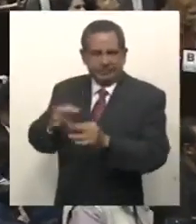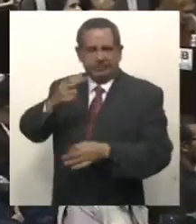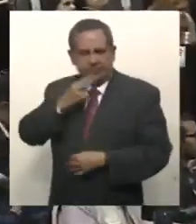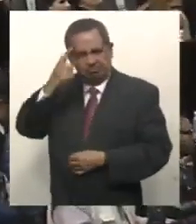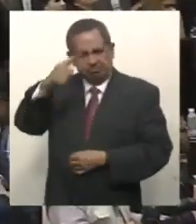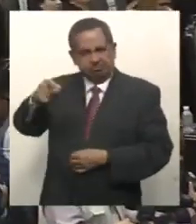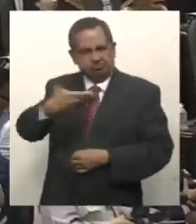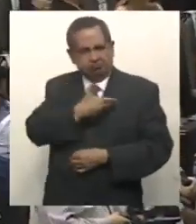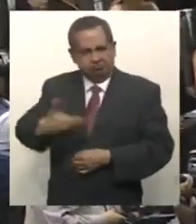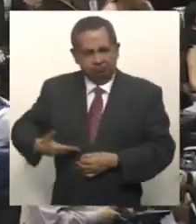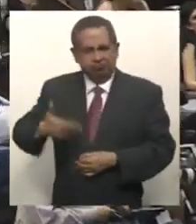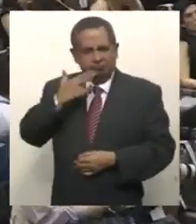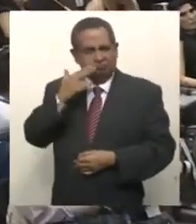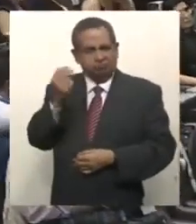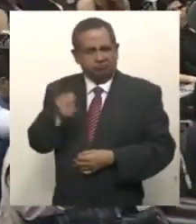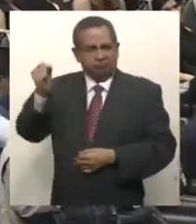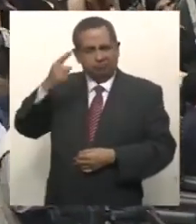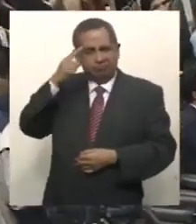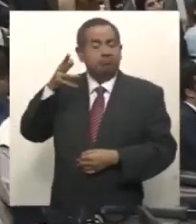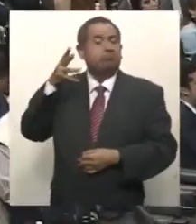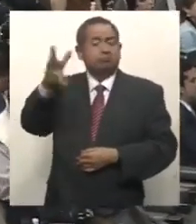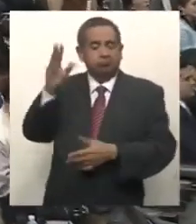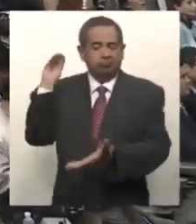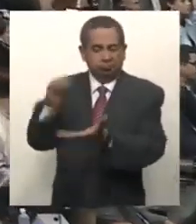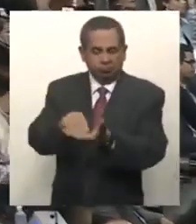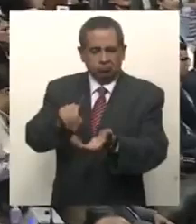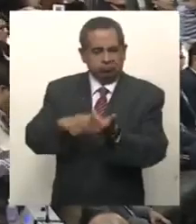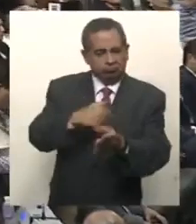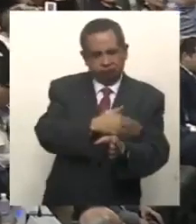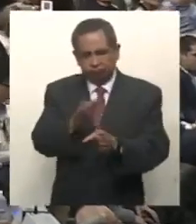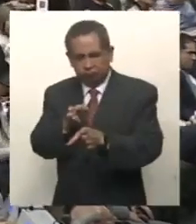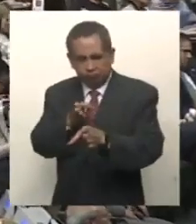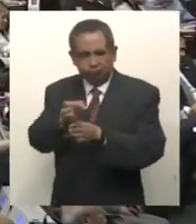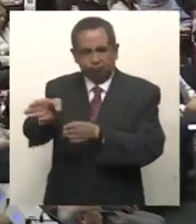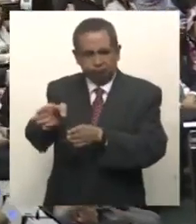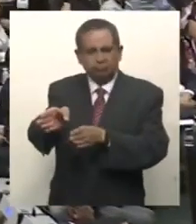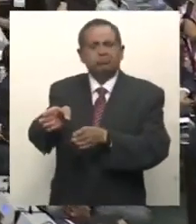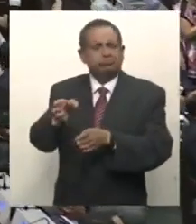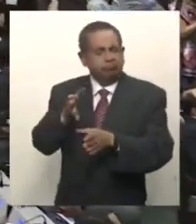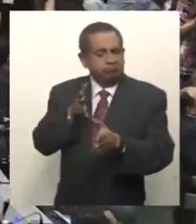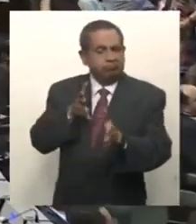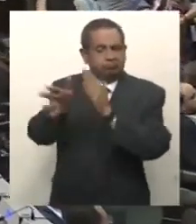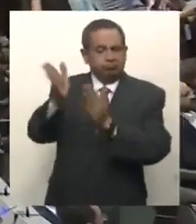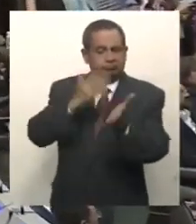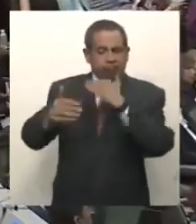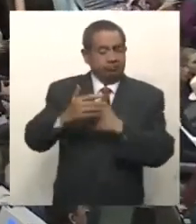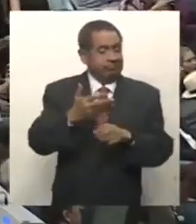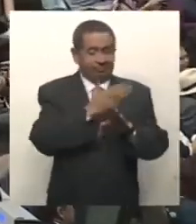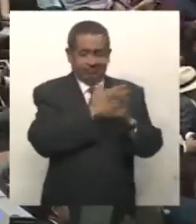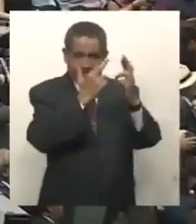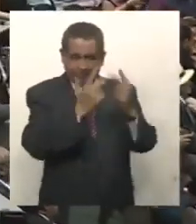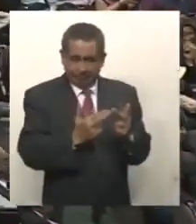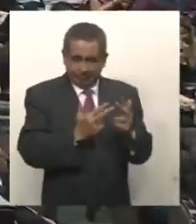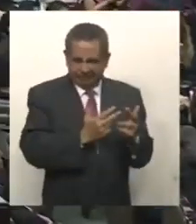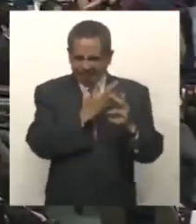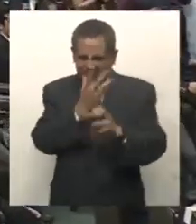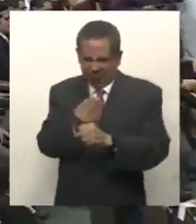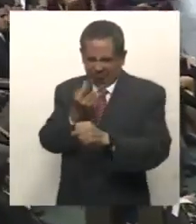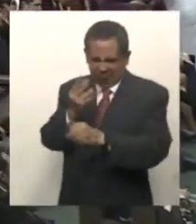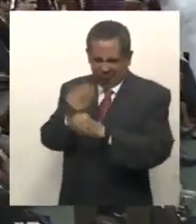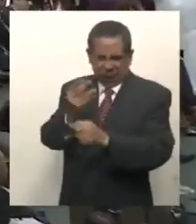presidente ha implementado para poder enderezar el rumbo de un país en ruinas que recibió. Pero no